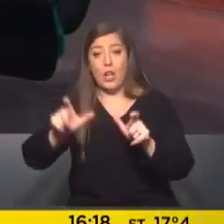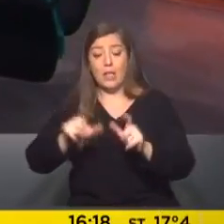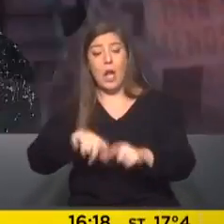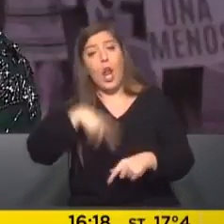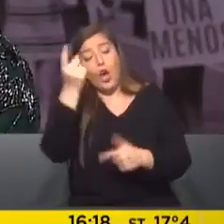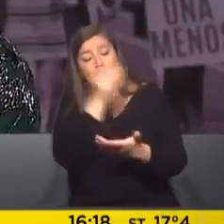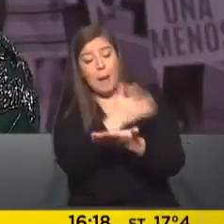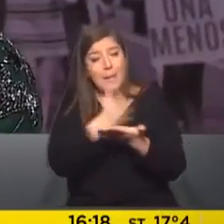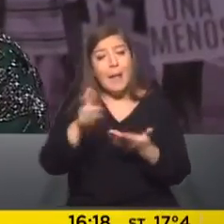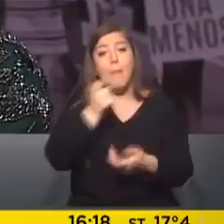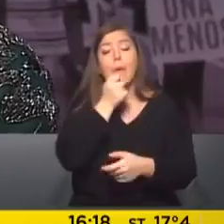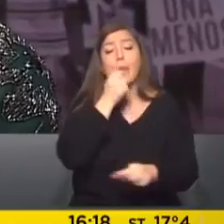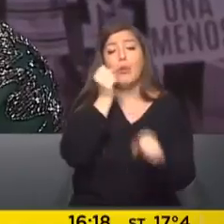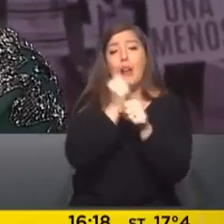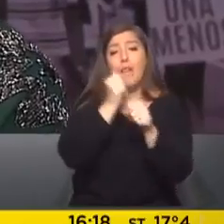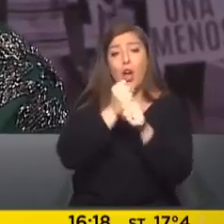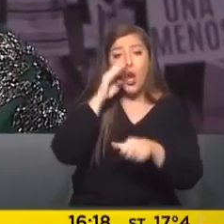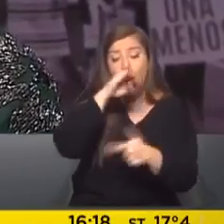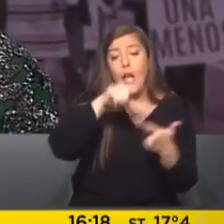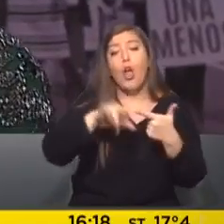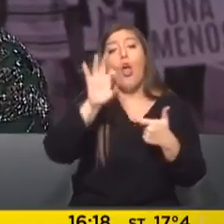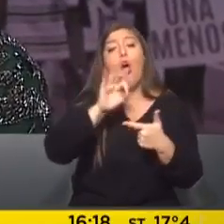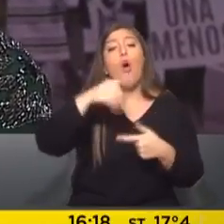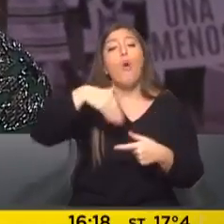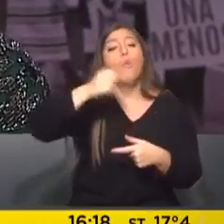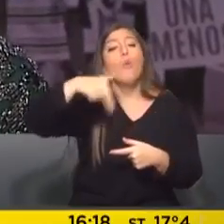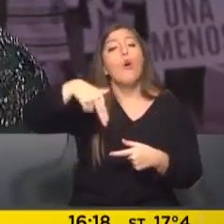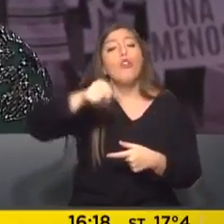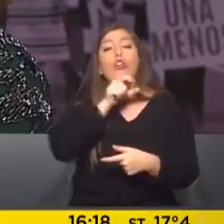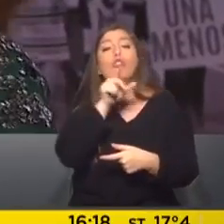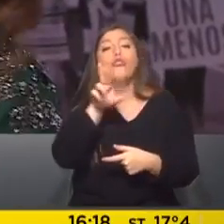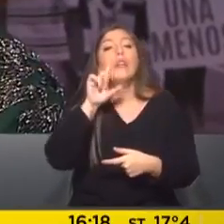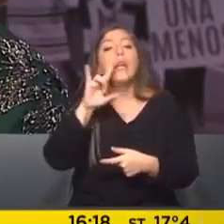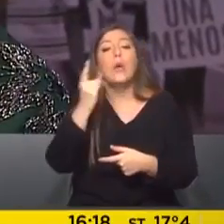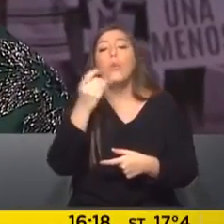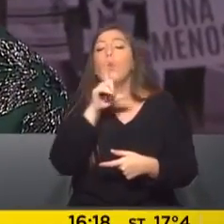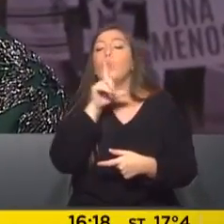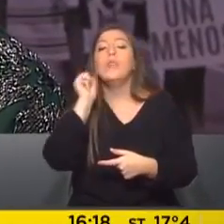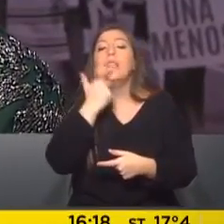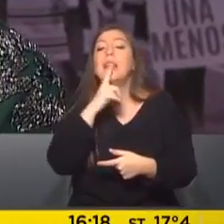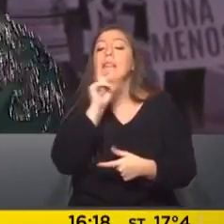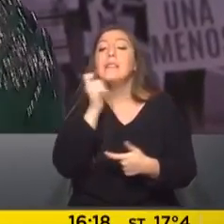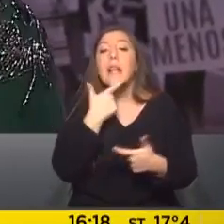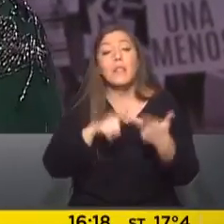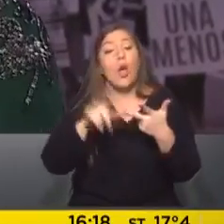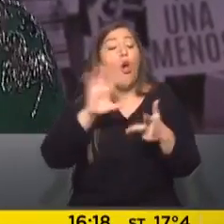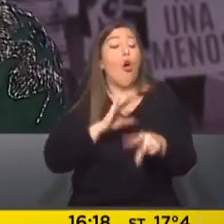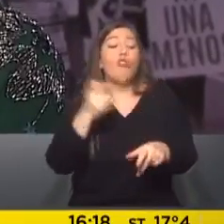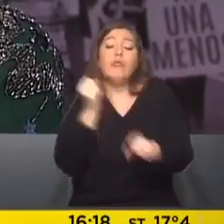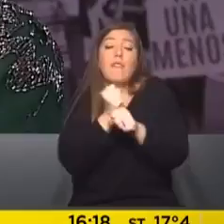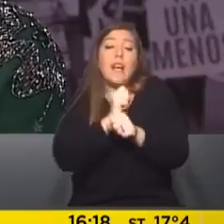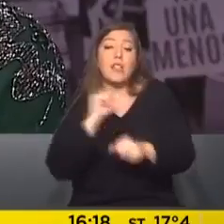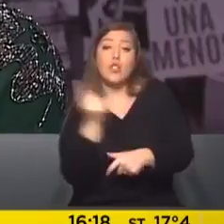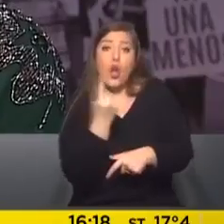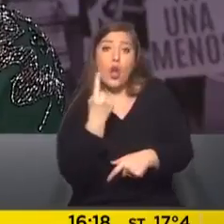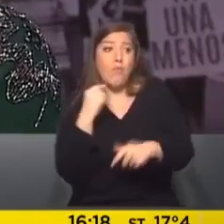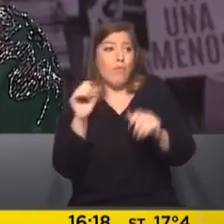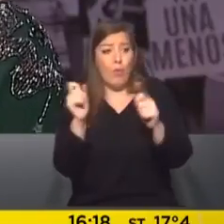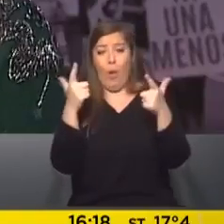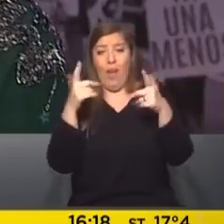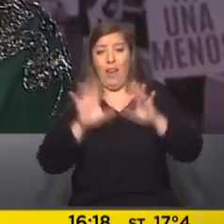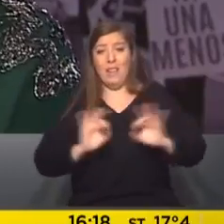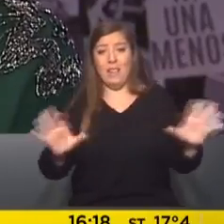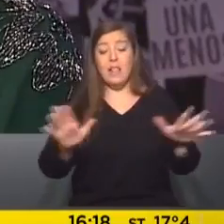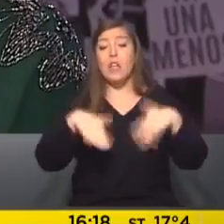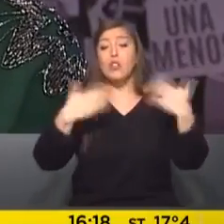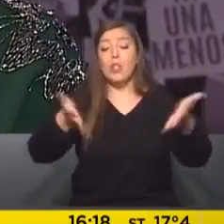tiene trabajos informales, claro, o que son monotributistas, ¿verdad?, o que son autónomos, no tienen ningún tipo de licencia. Entonces, un bebé que nace en Argentina